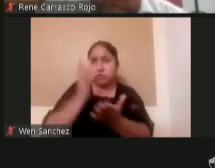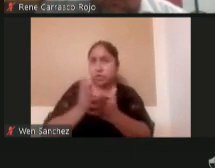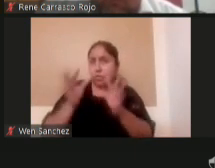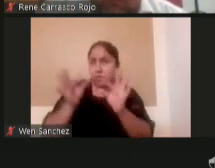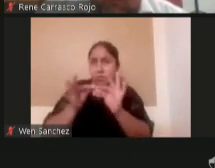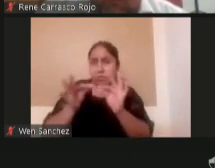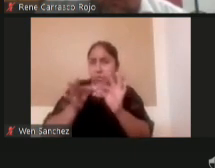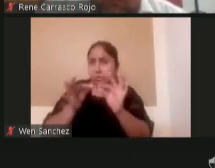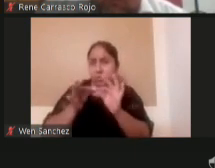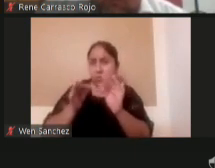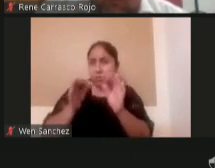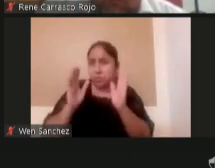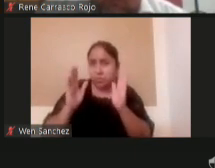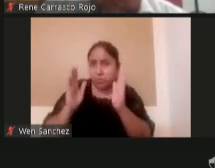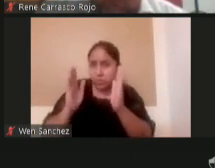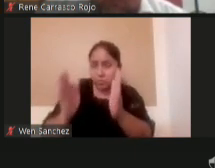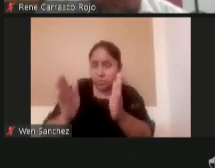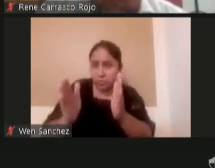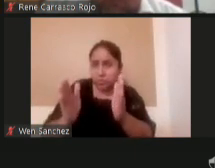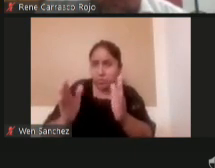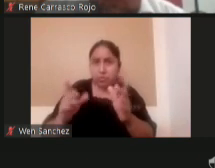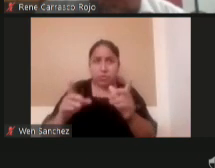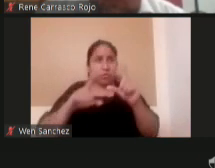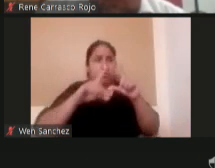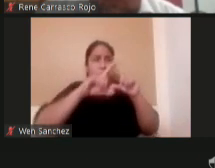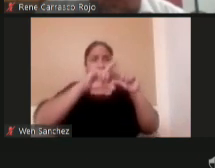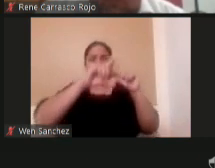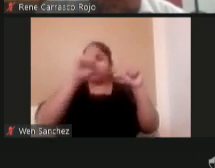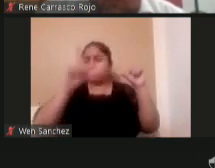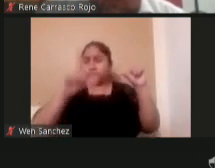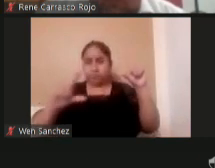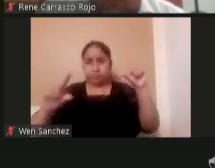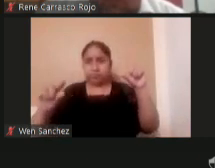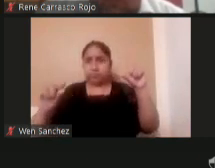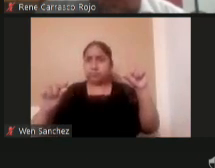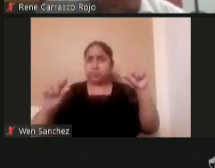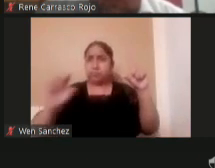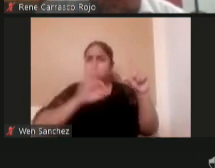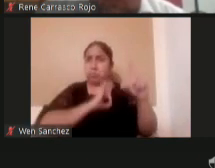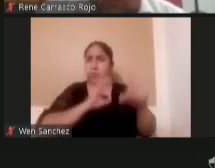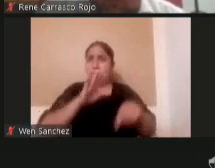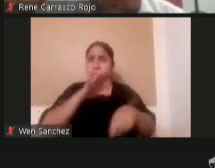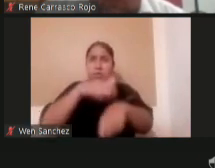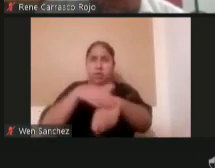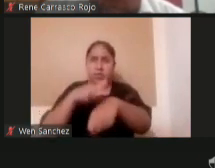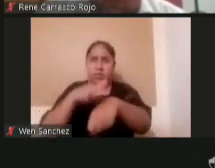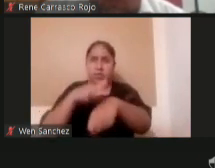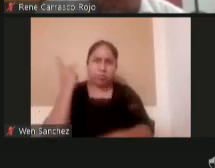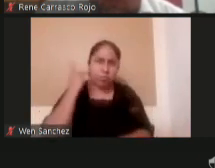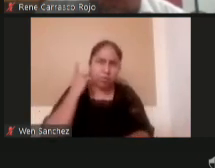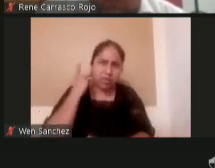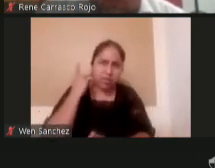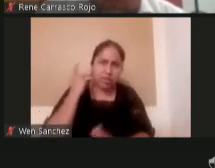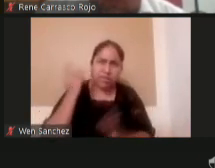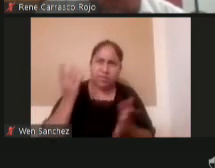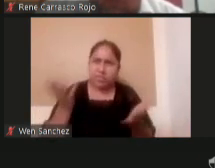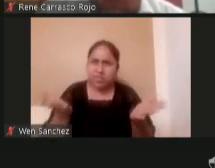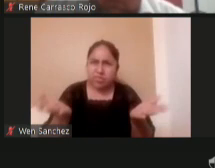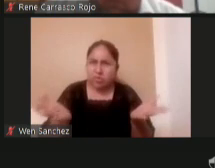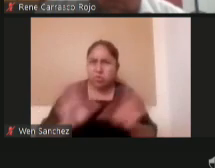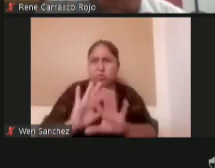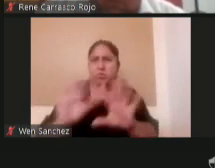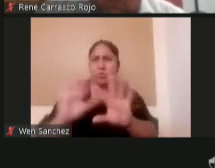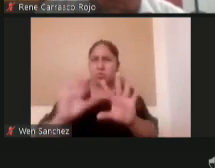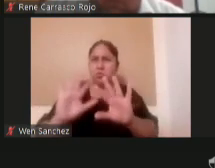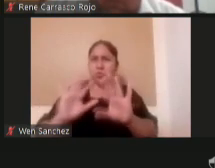sobre el exhorto al Ejecutivo Federal para el tema de CONAPRED. Sí, señor. A todos los conmino para eso en el uso